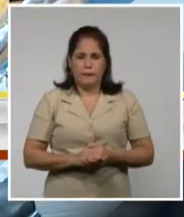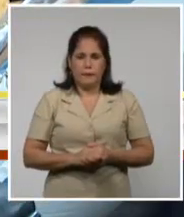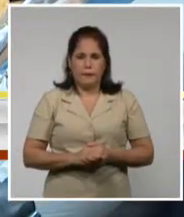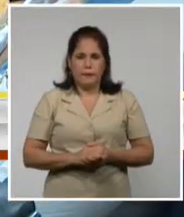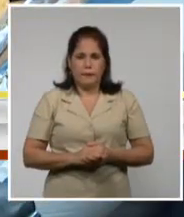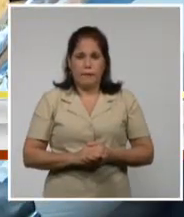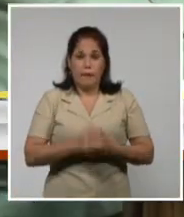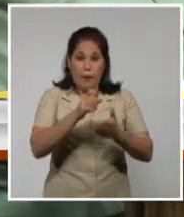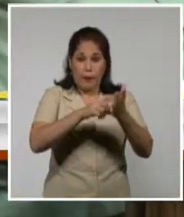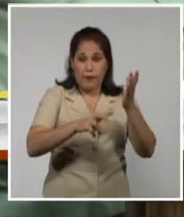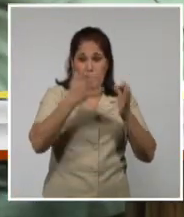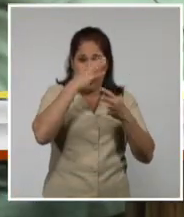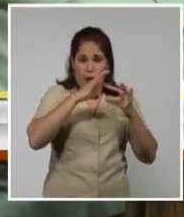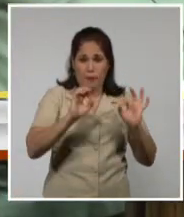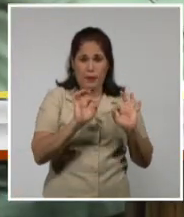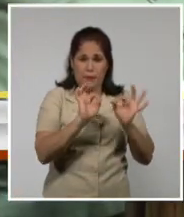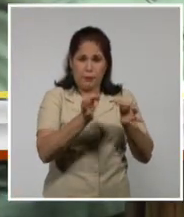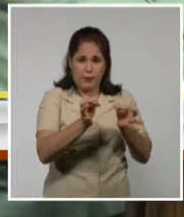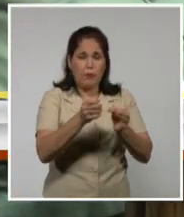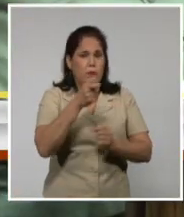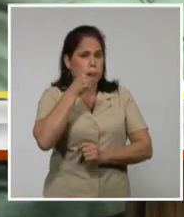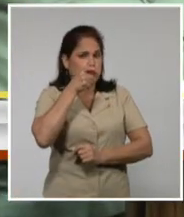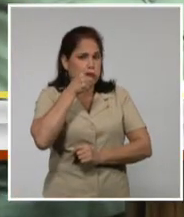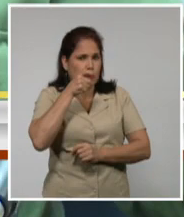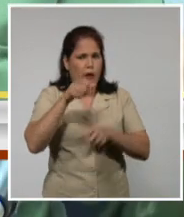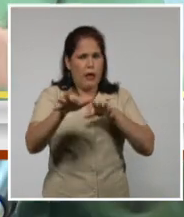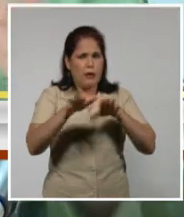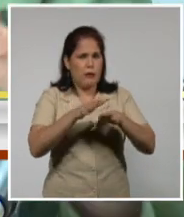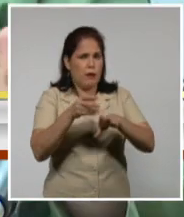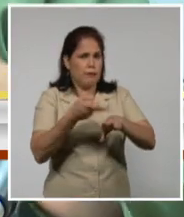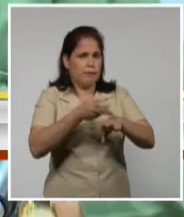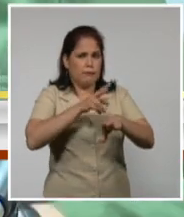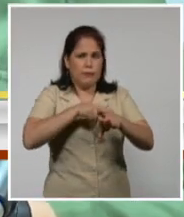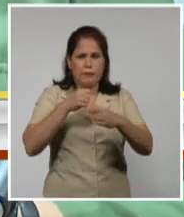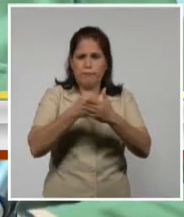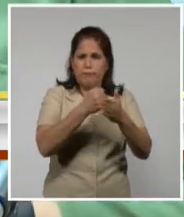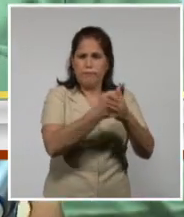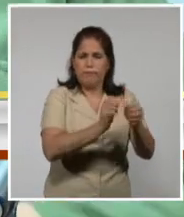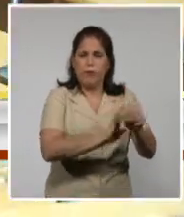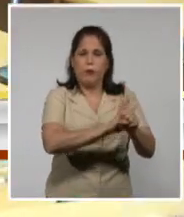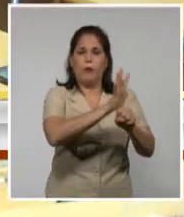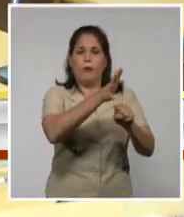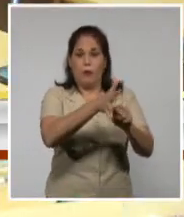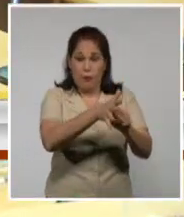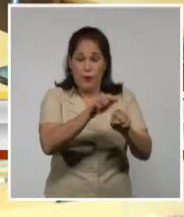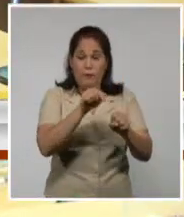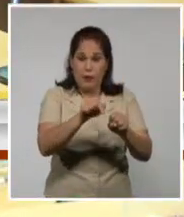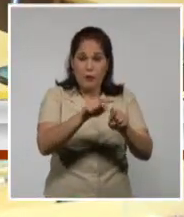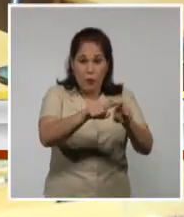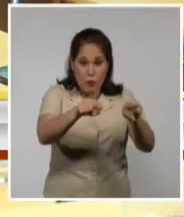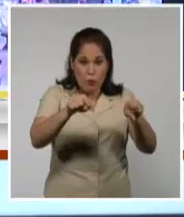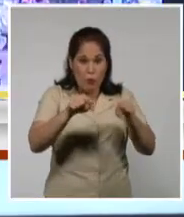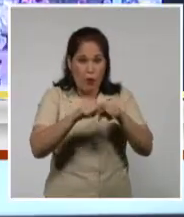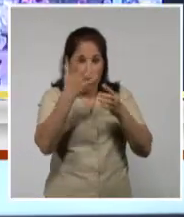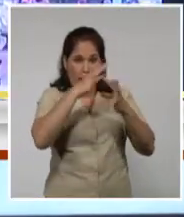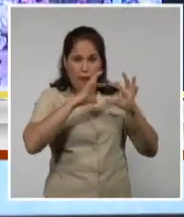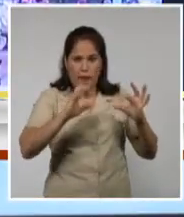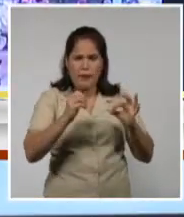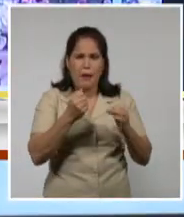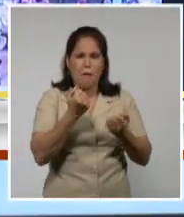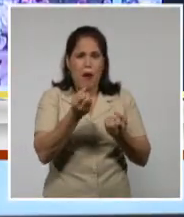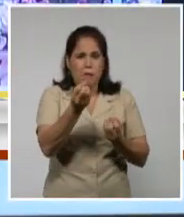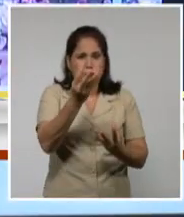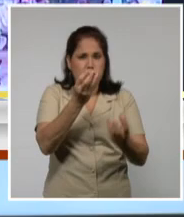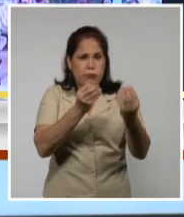la provincia de artemisa no baja la guardia en las acciones de prevención y enfrentamiento a lakovic 19 territorio que clasifica como el de mayor